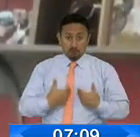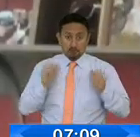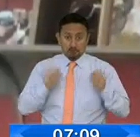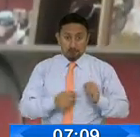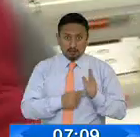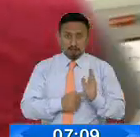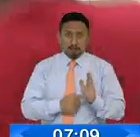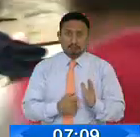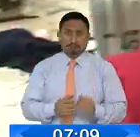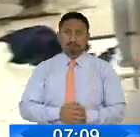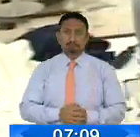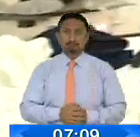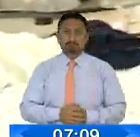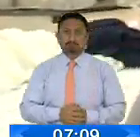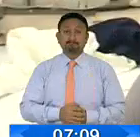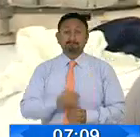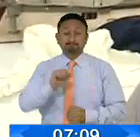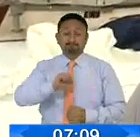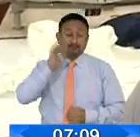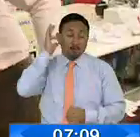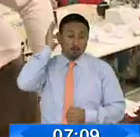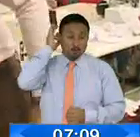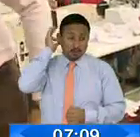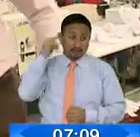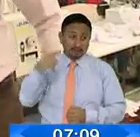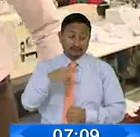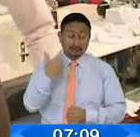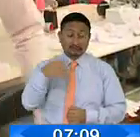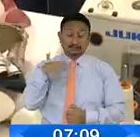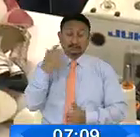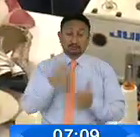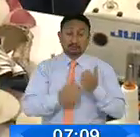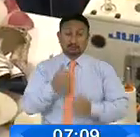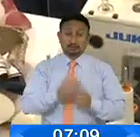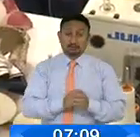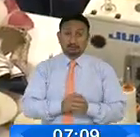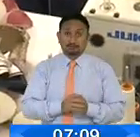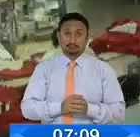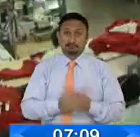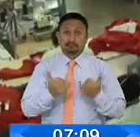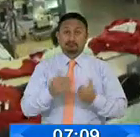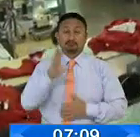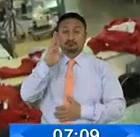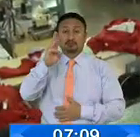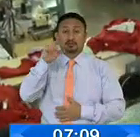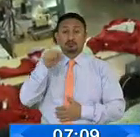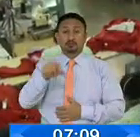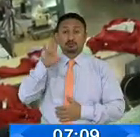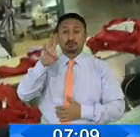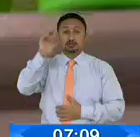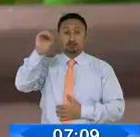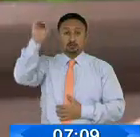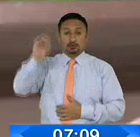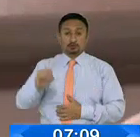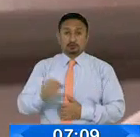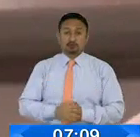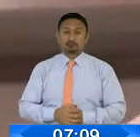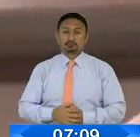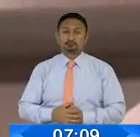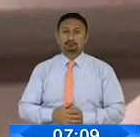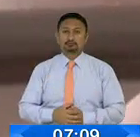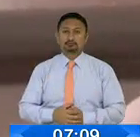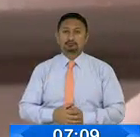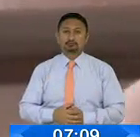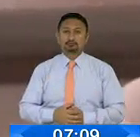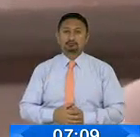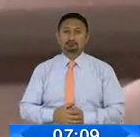pueden hacer. Y es que las mujeres son las más afectadas por el desempleo, con un índice del 6.7%, informó